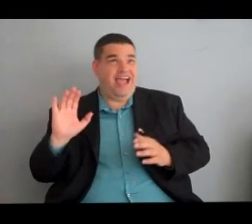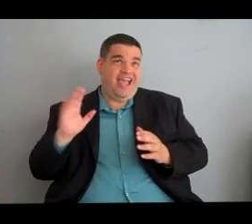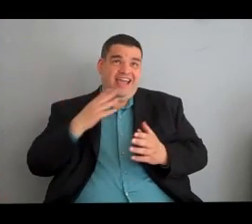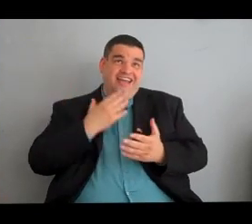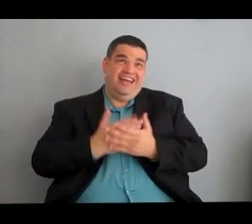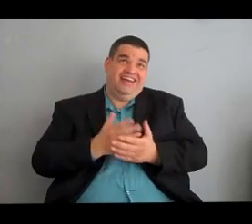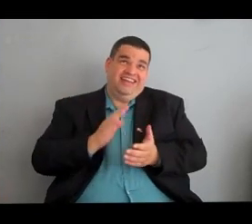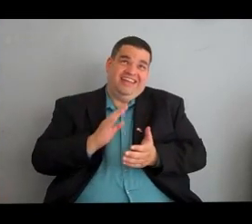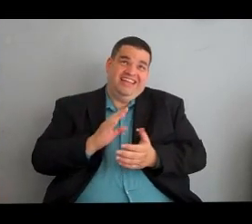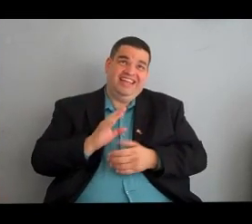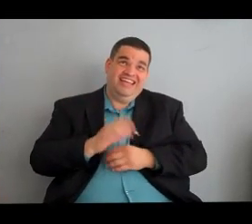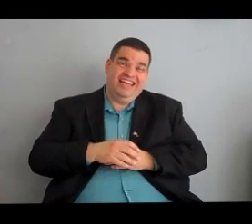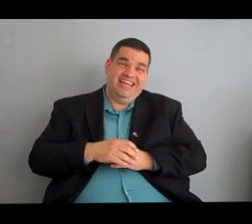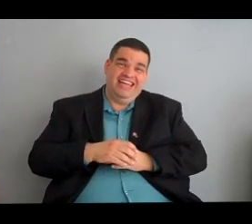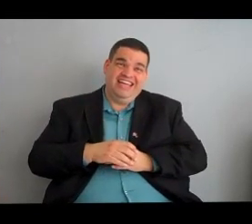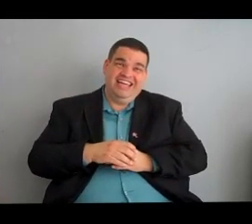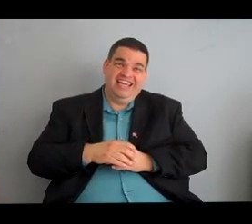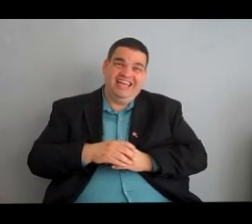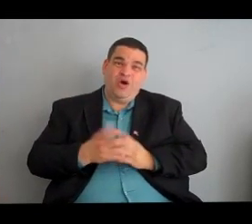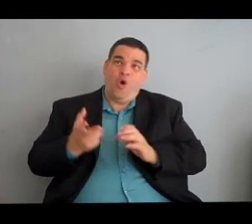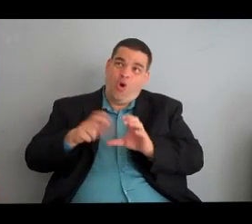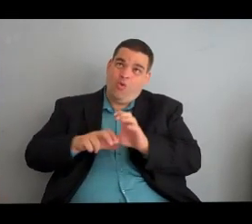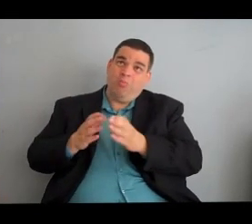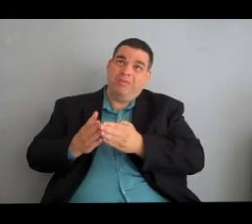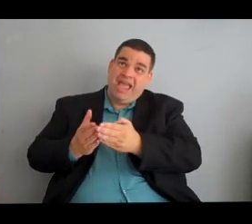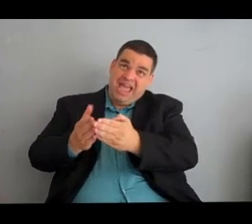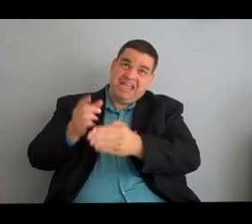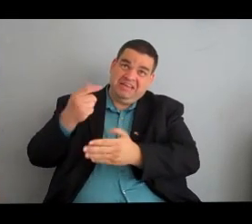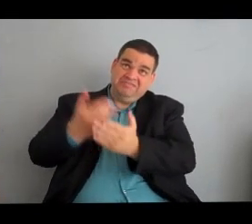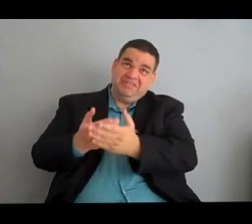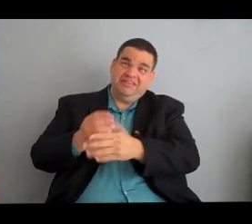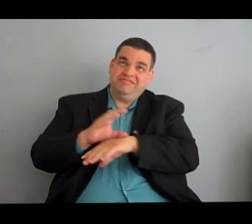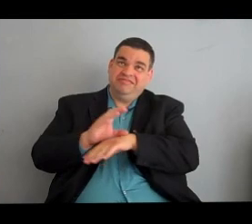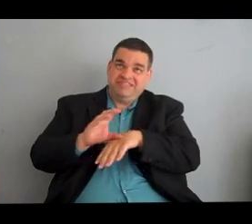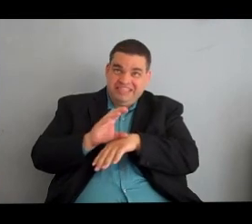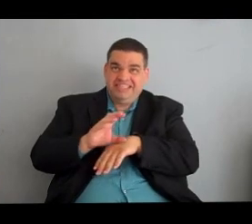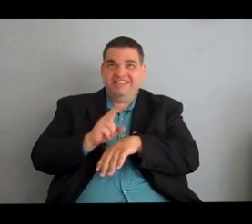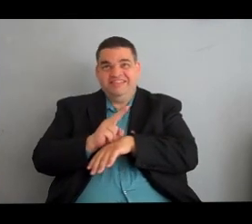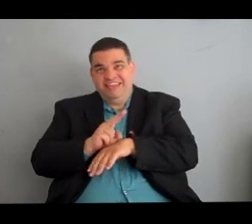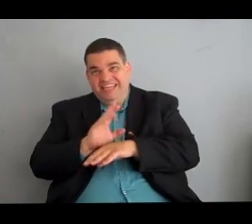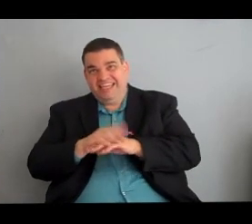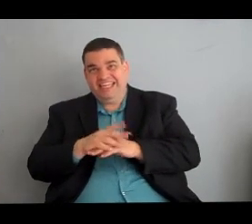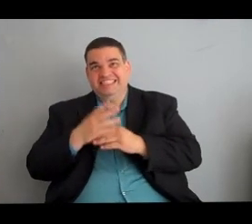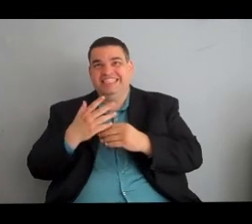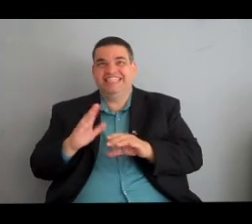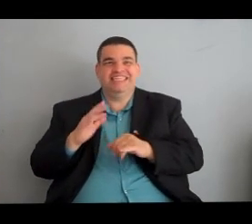Pero estamos ahí, estamos bien contentos. Es que están internacionalizados ya. Sí, no, es esa.